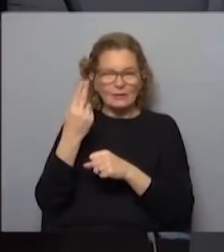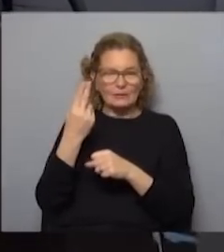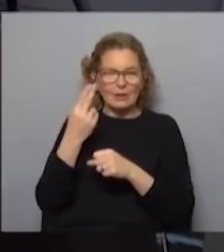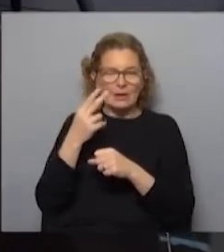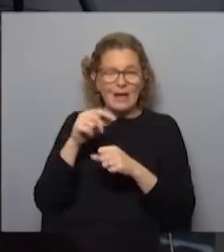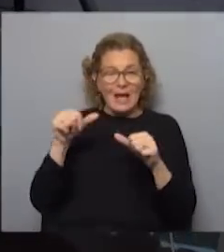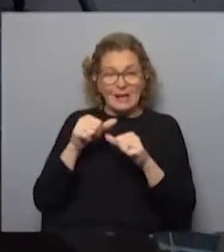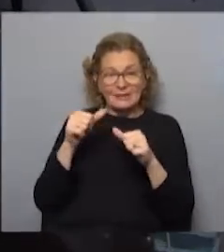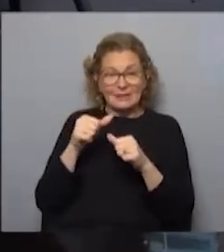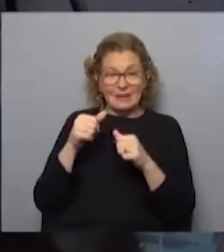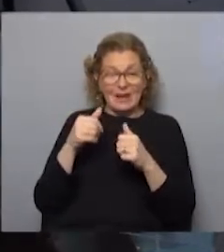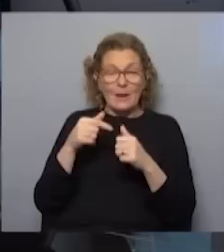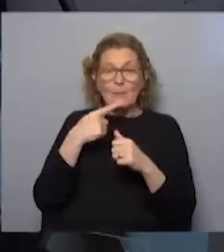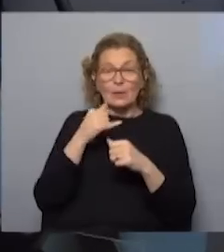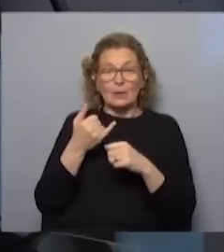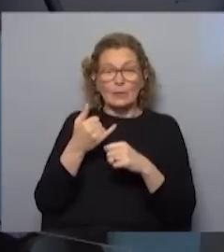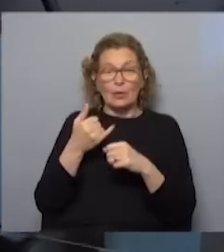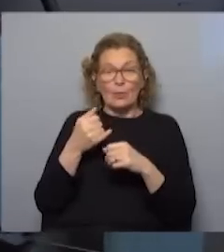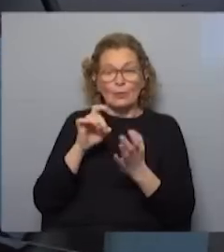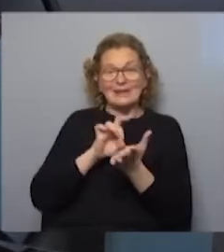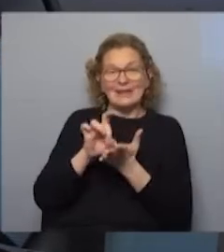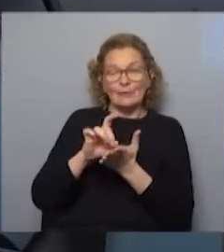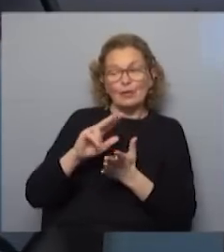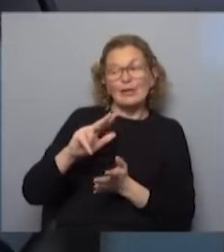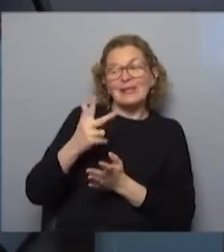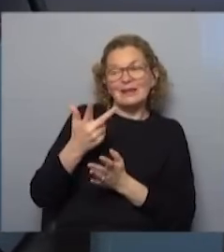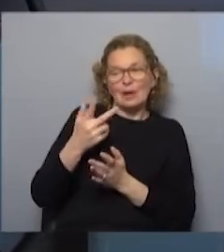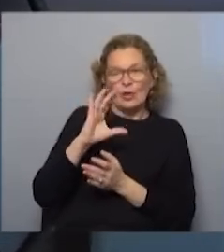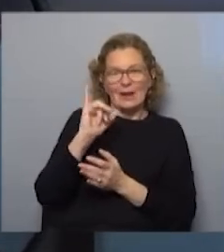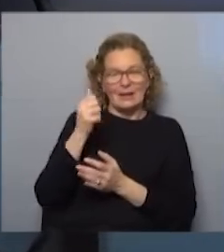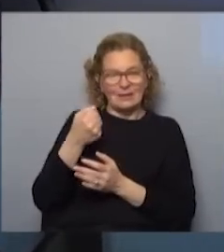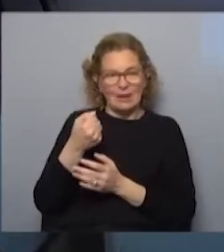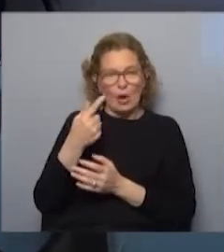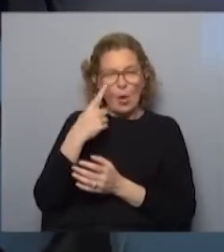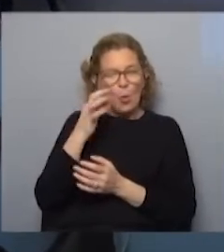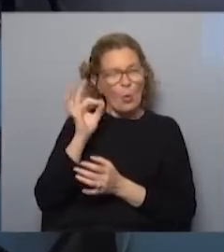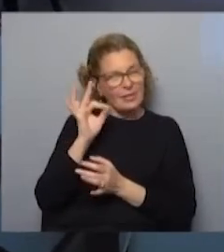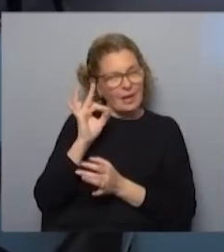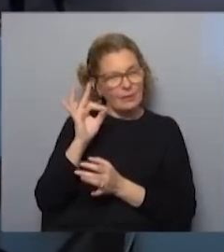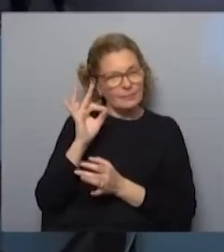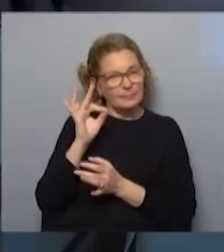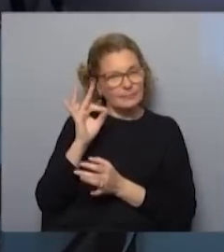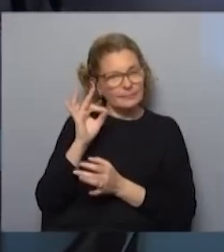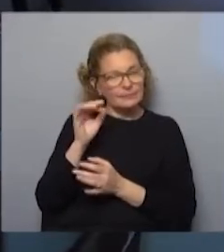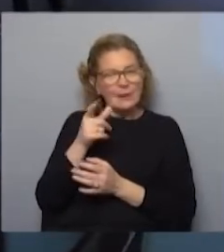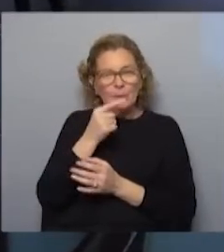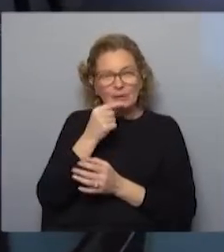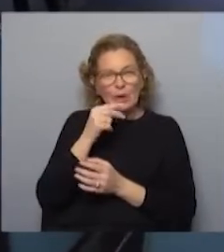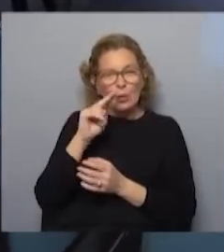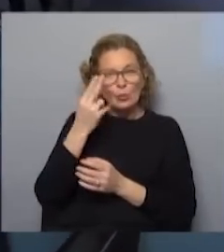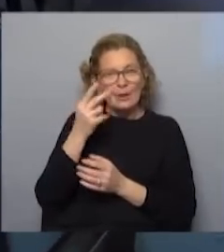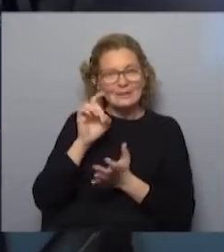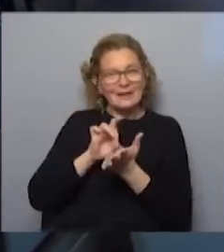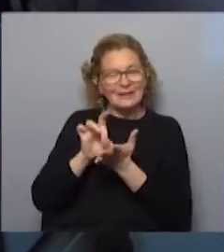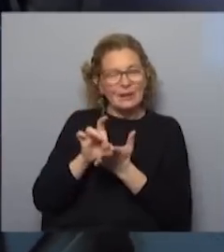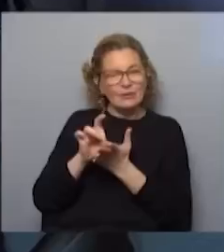implementaba o ejecutaba como parte de un servicio tercerizado de la Cia pero ojo que hay una cosa que o sea la policía uruguaya al